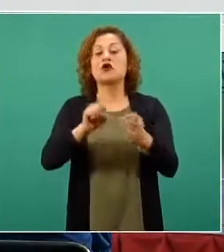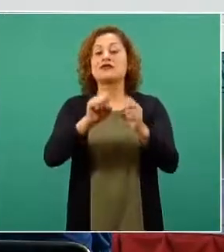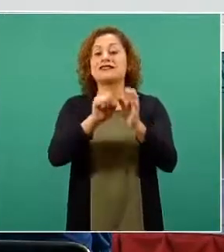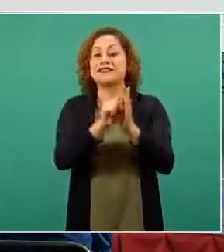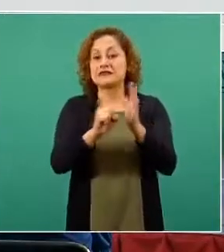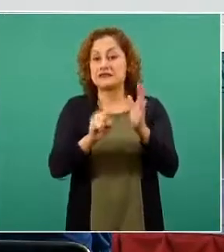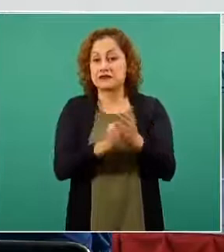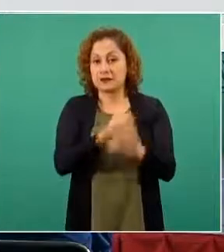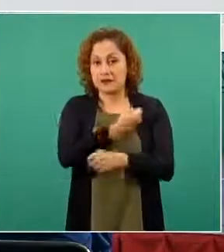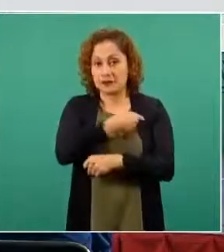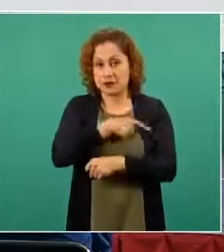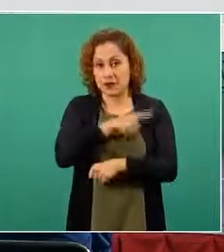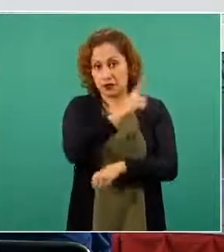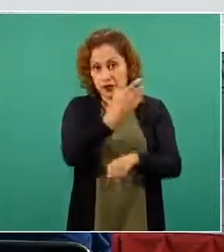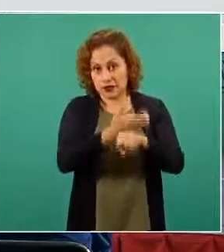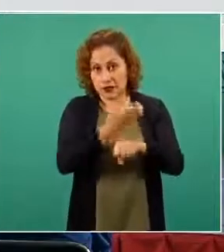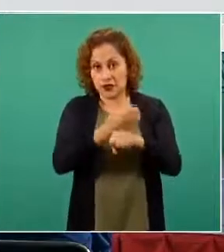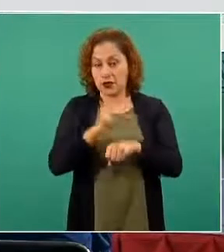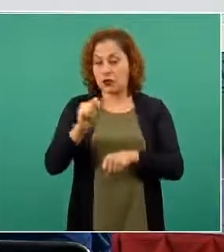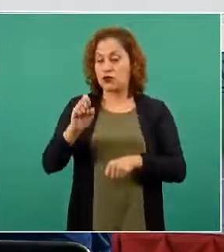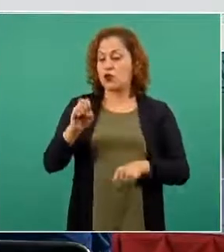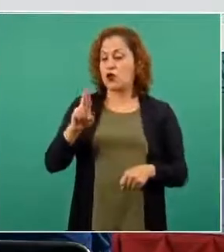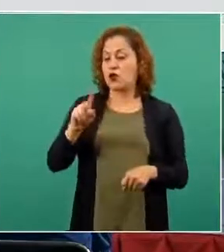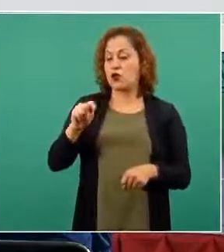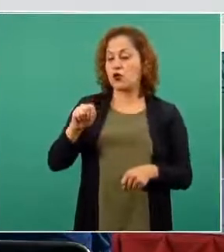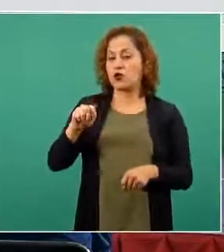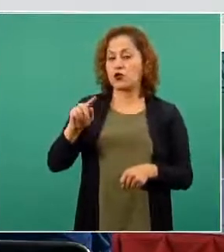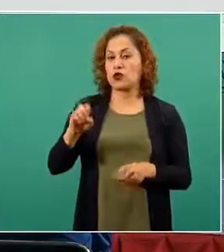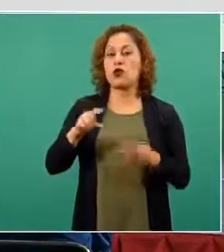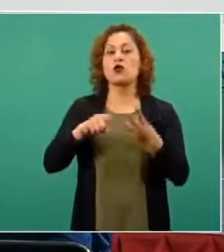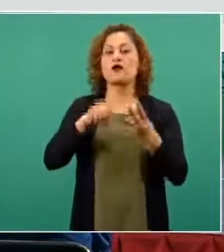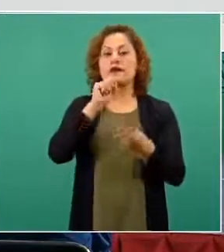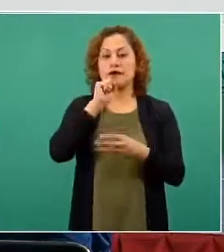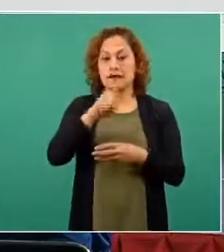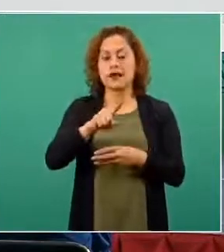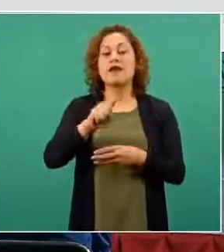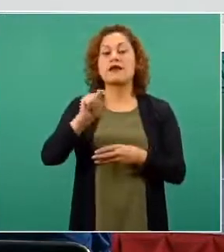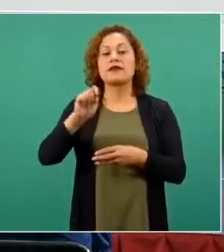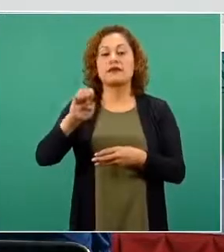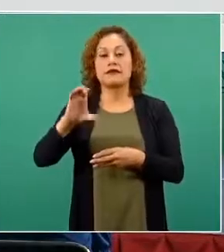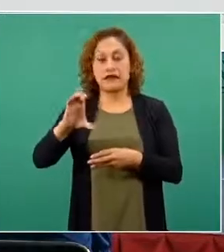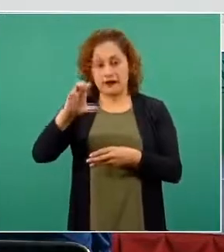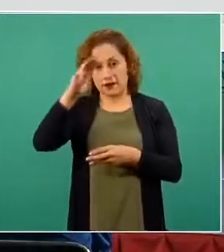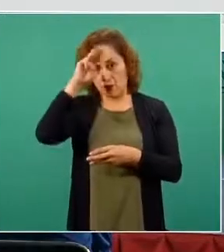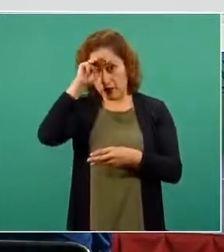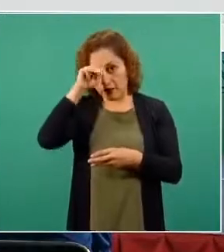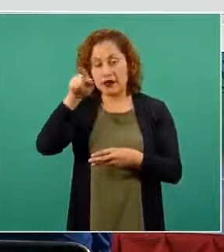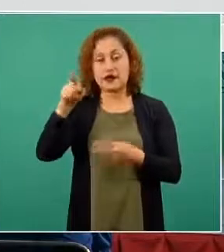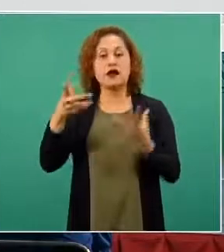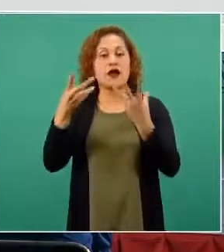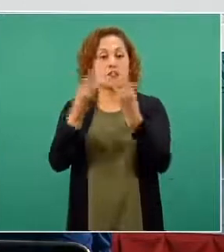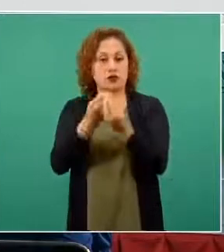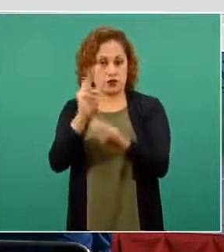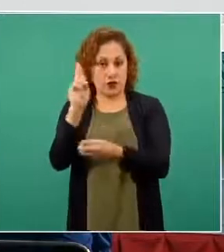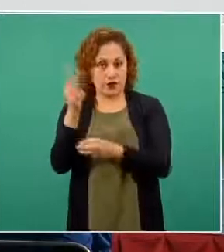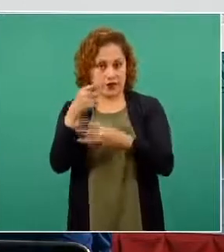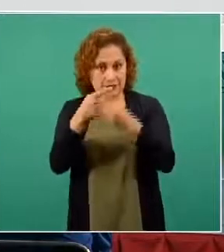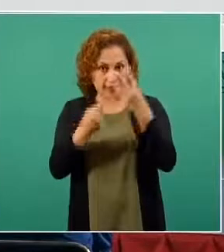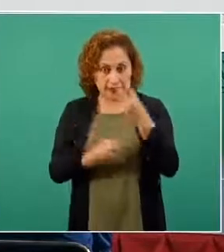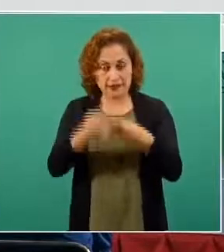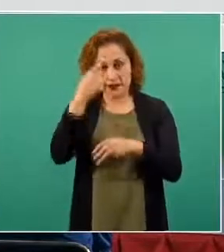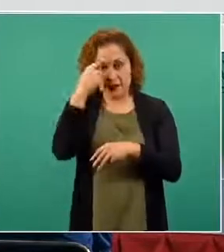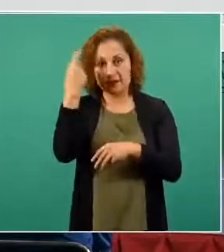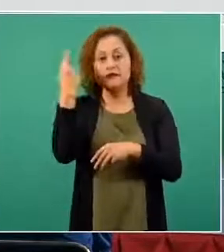y el TEC de Monterrey, facilitando toda una serie de procesos que el doctor nos hará favor de presentar sobre lo que es los